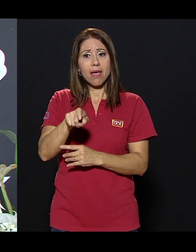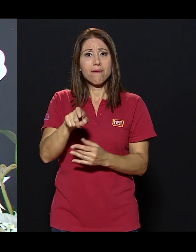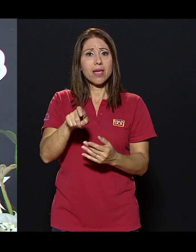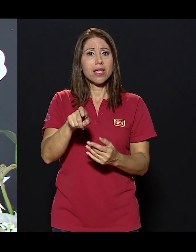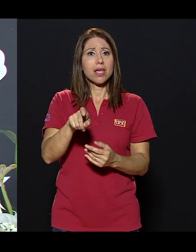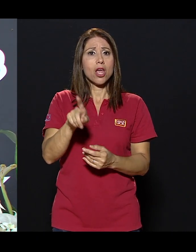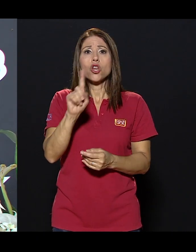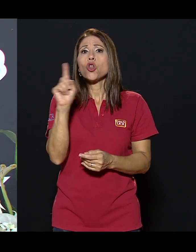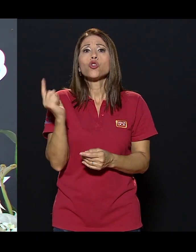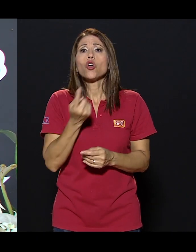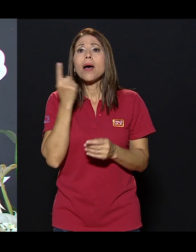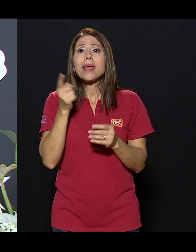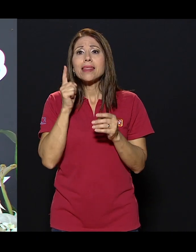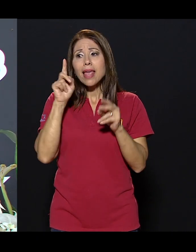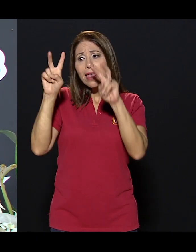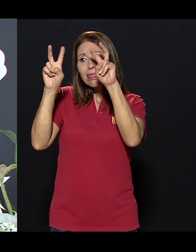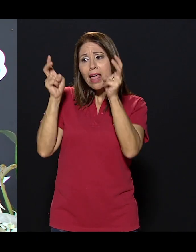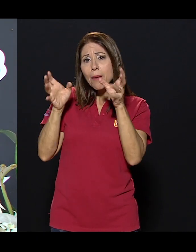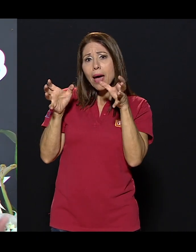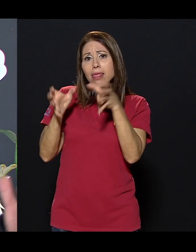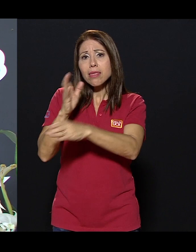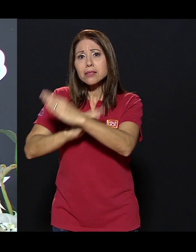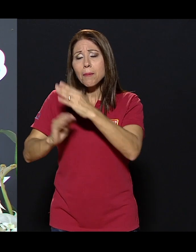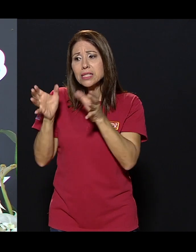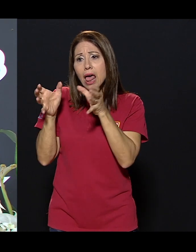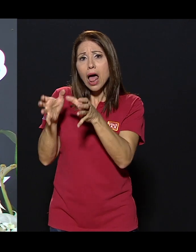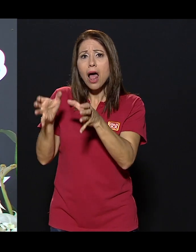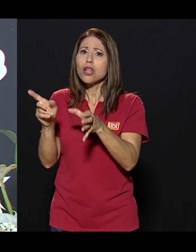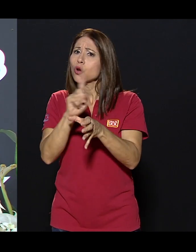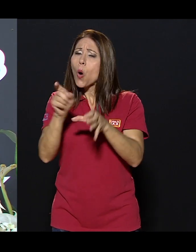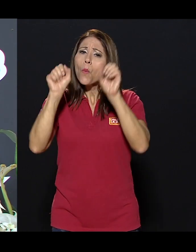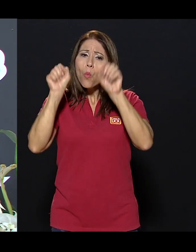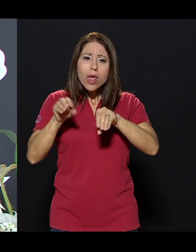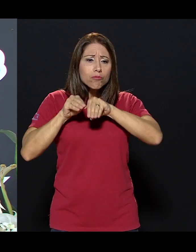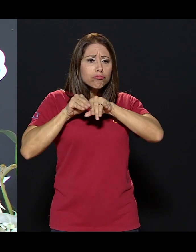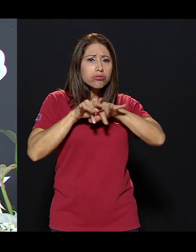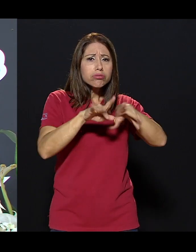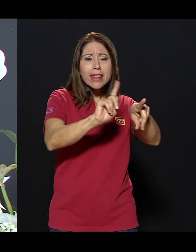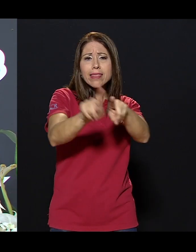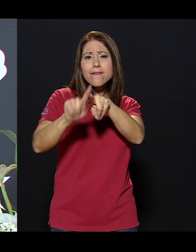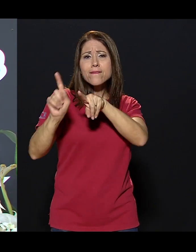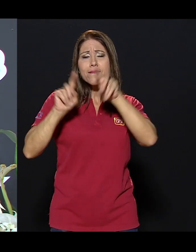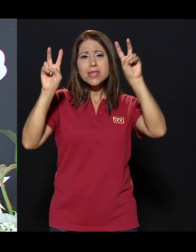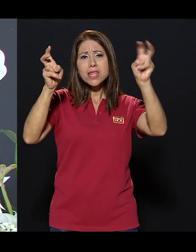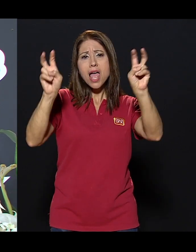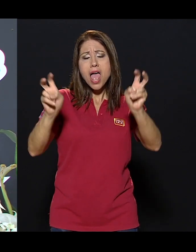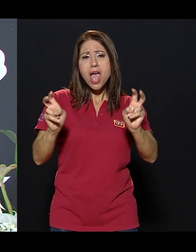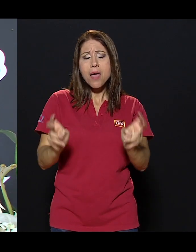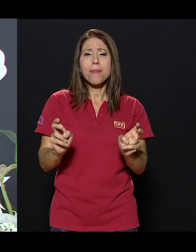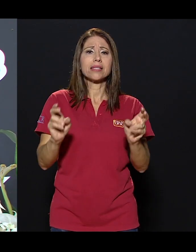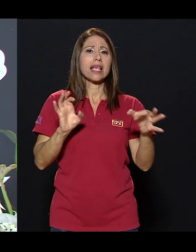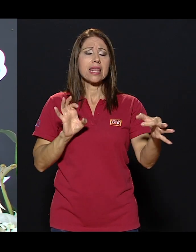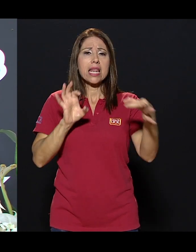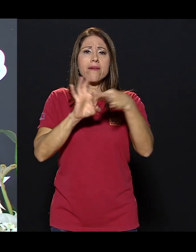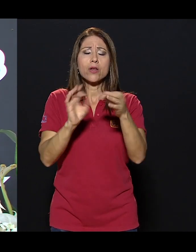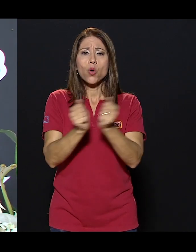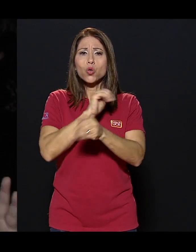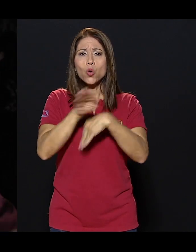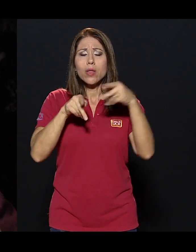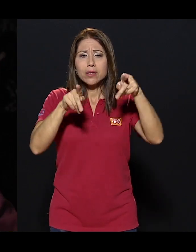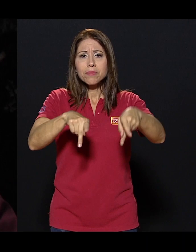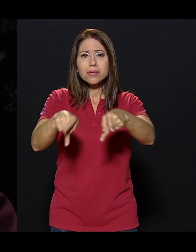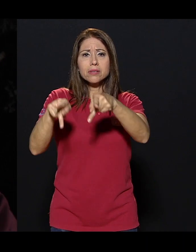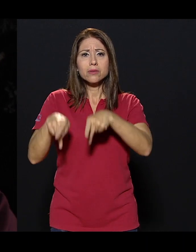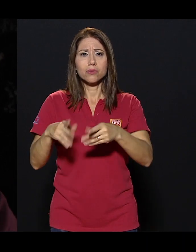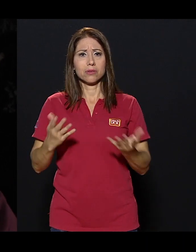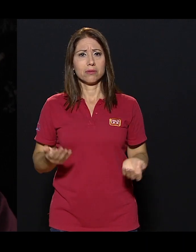estar solo en el gueto de la discapacidad, sino que pueden estar en la multiplicidad de temas que tienen que ver con todas las personas.